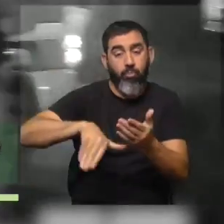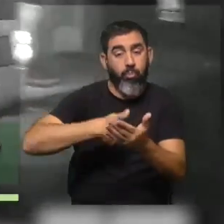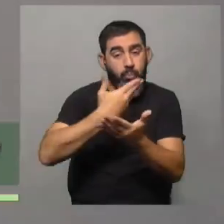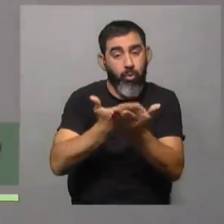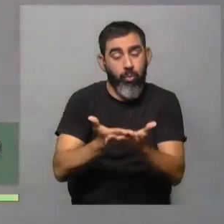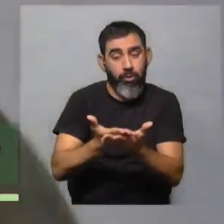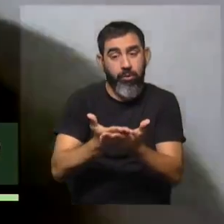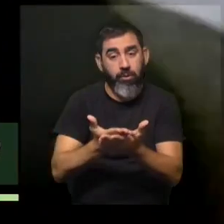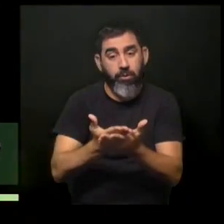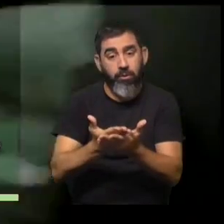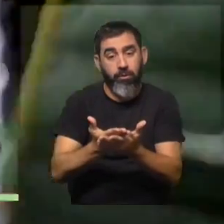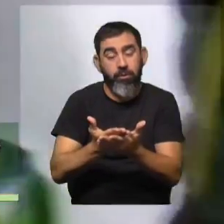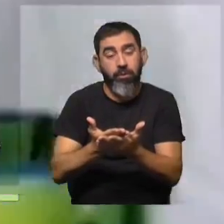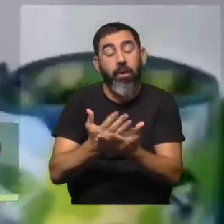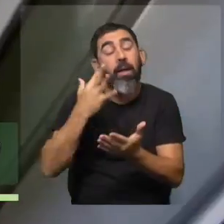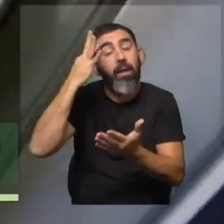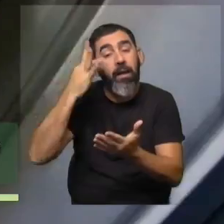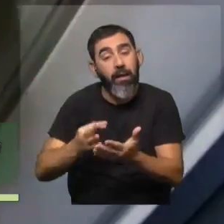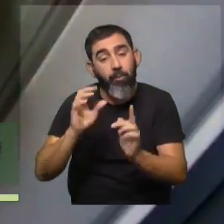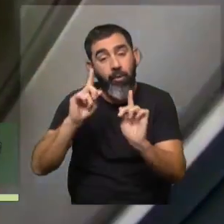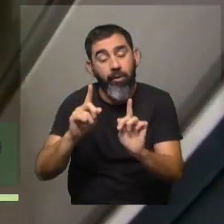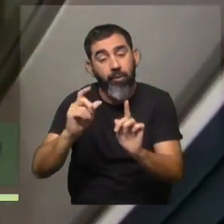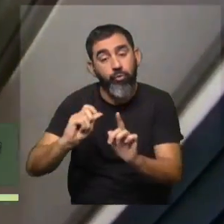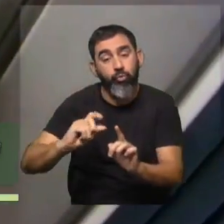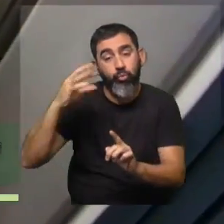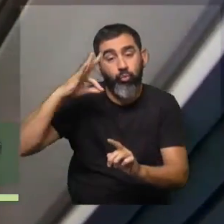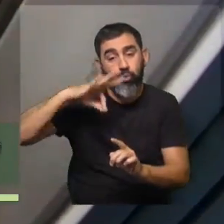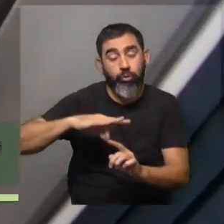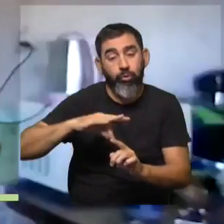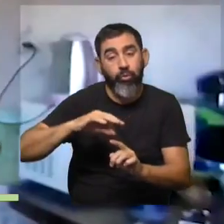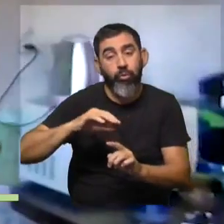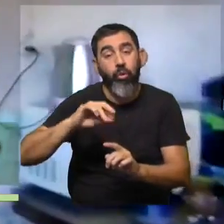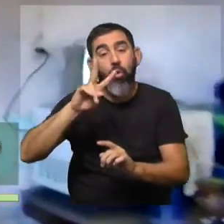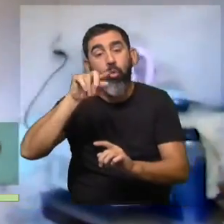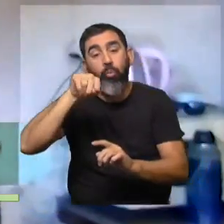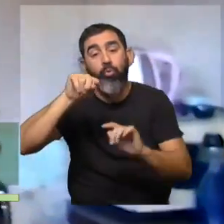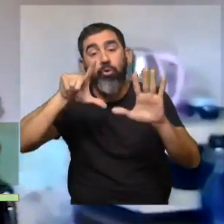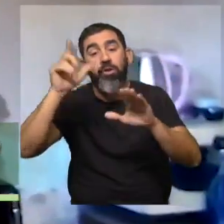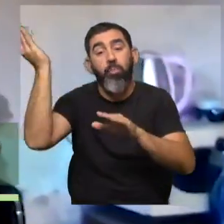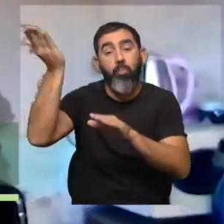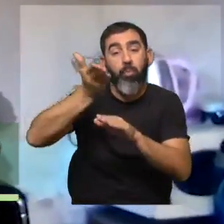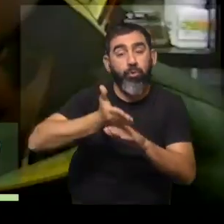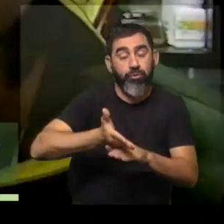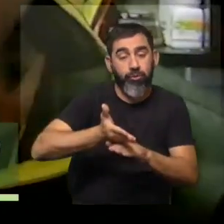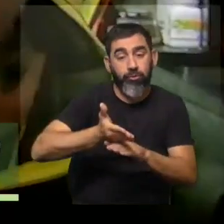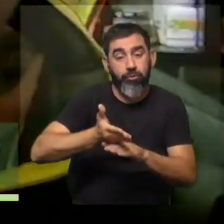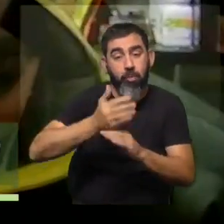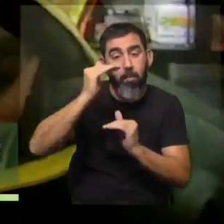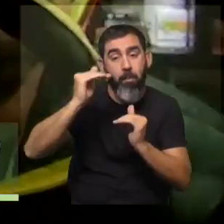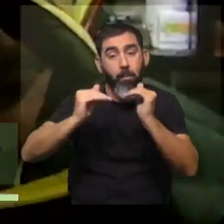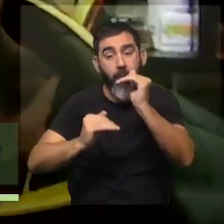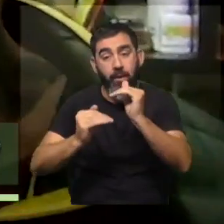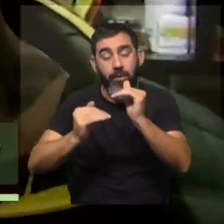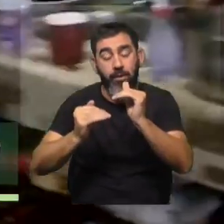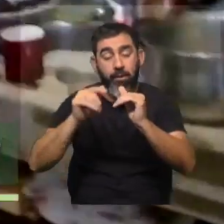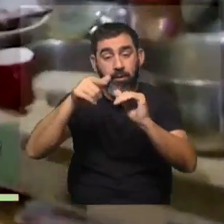concreta de lo de lo que nosotros entendíamos del incremento salarial que es un dos coma siete por ciento por encima de lo